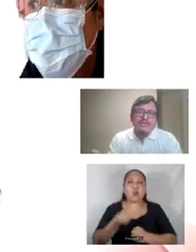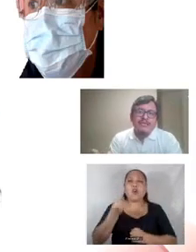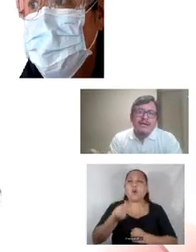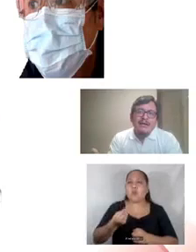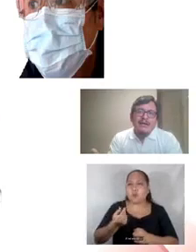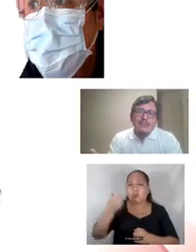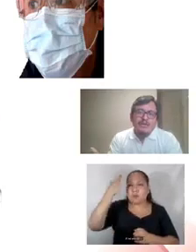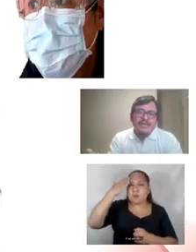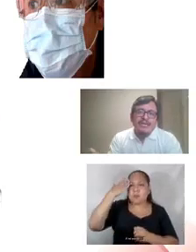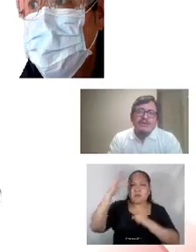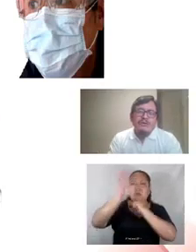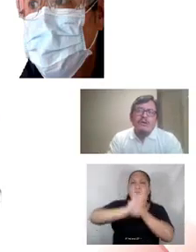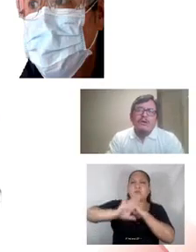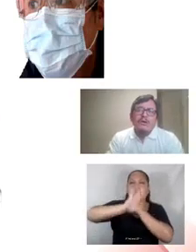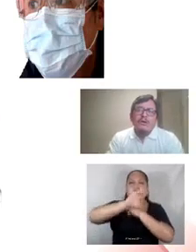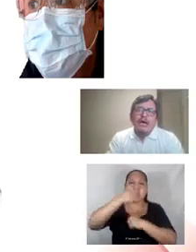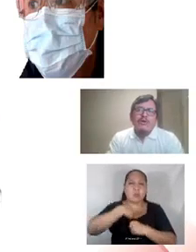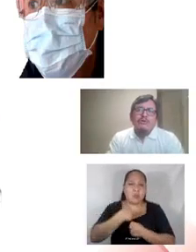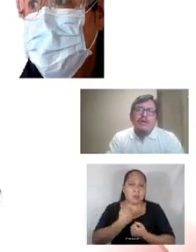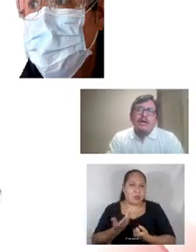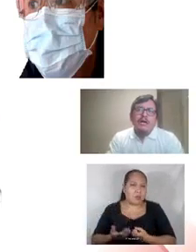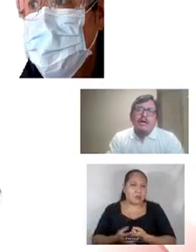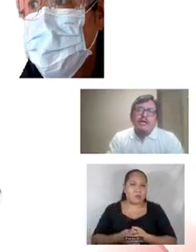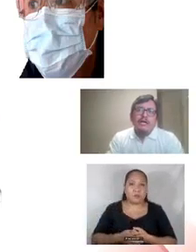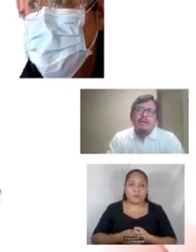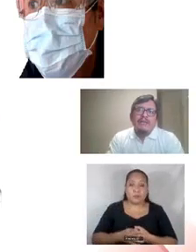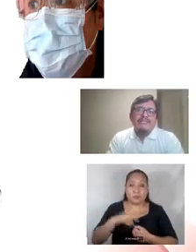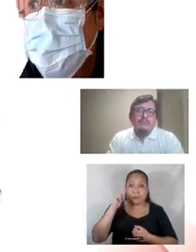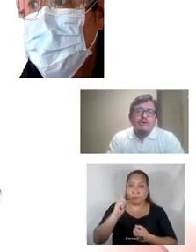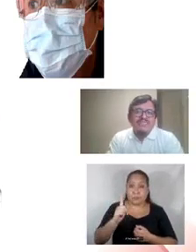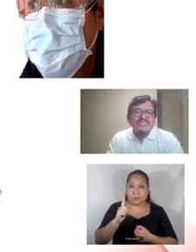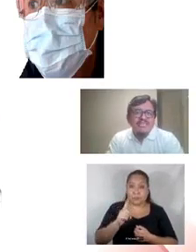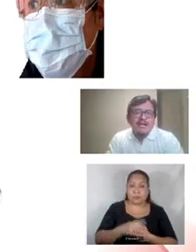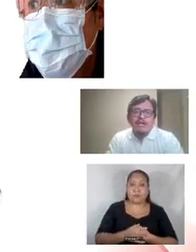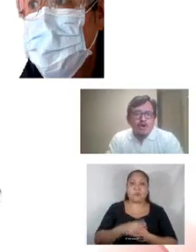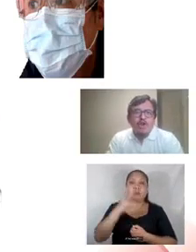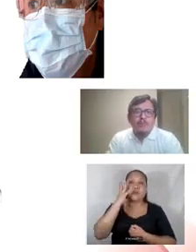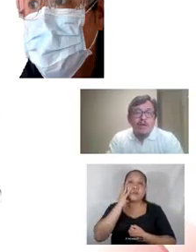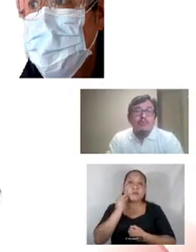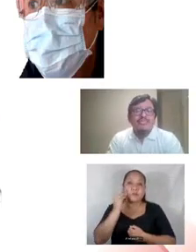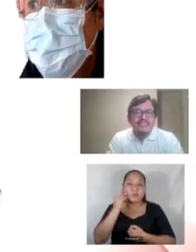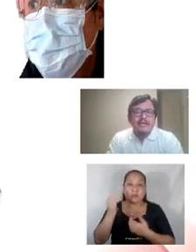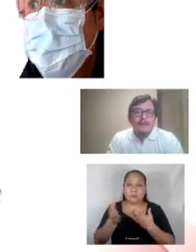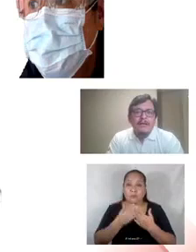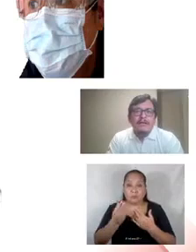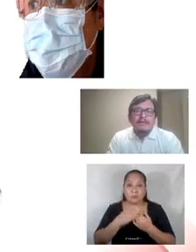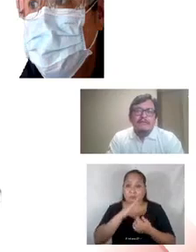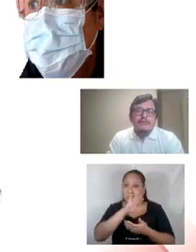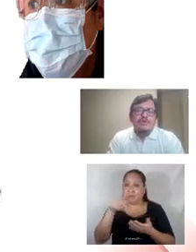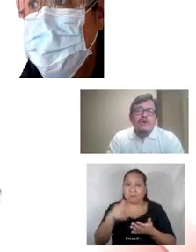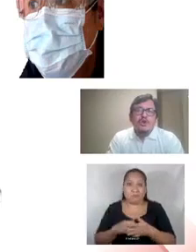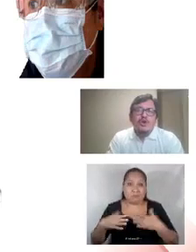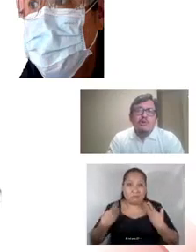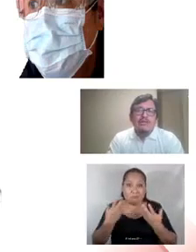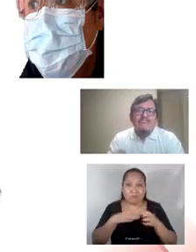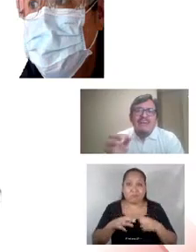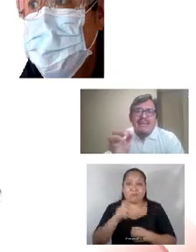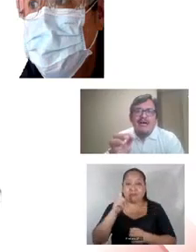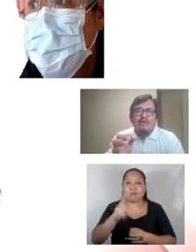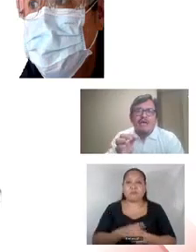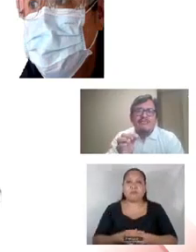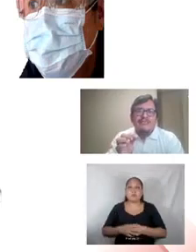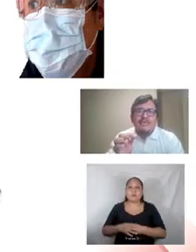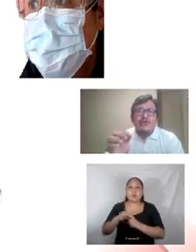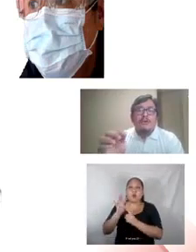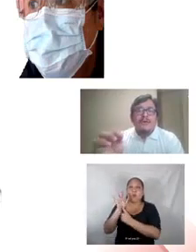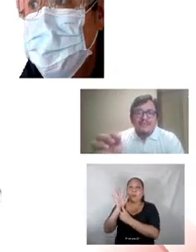me protege o me está protegiendo? Hay una experiencia muy sencilla que todos lo podemos hacer. Si uno coloca una